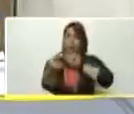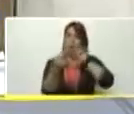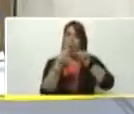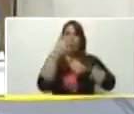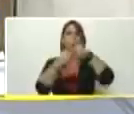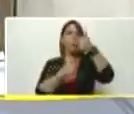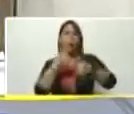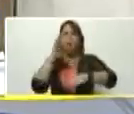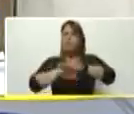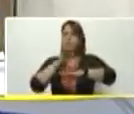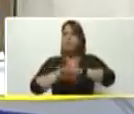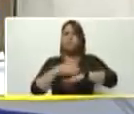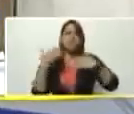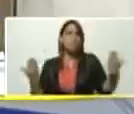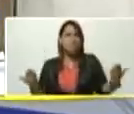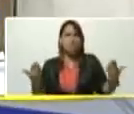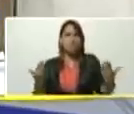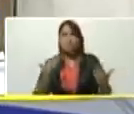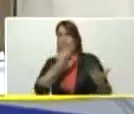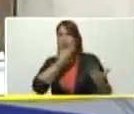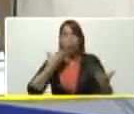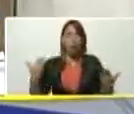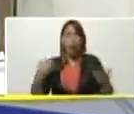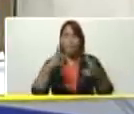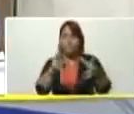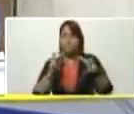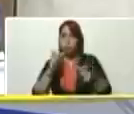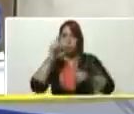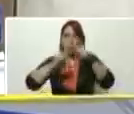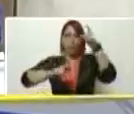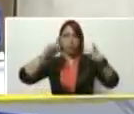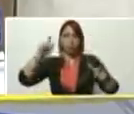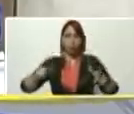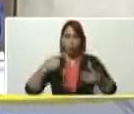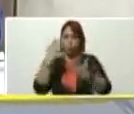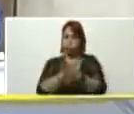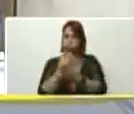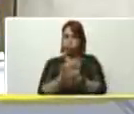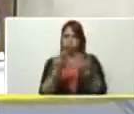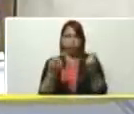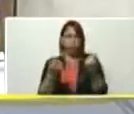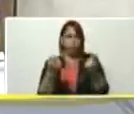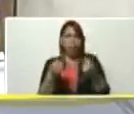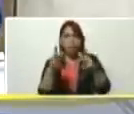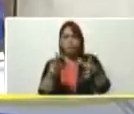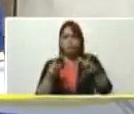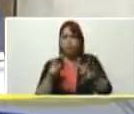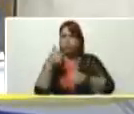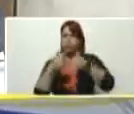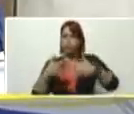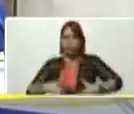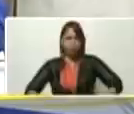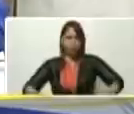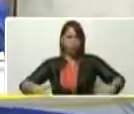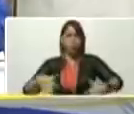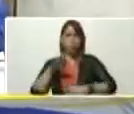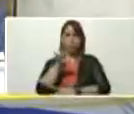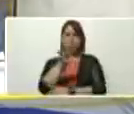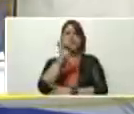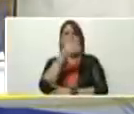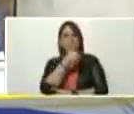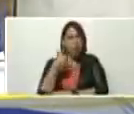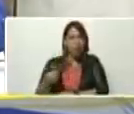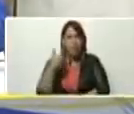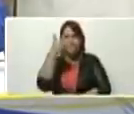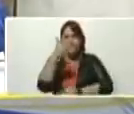lo que hay que hacer para mejorar el ingreso de la gente, para mejorar el ingreso de riquezas al país, para mejorar